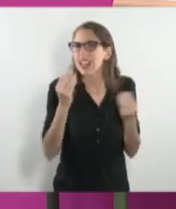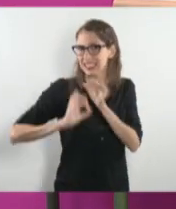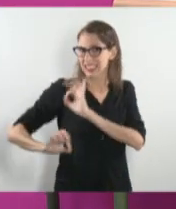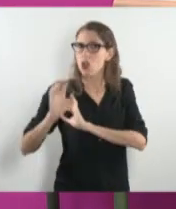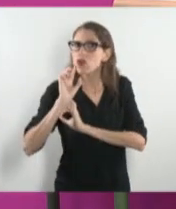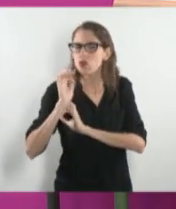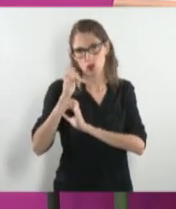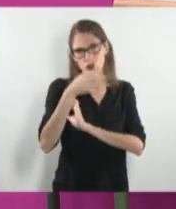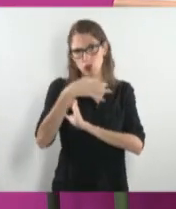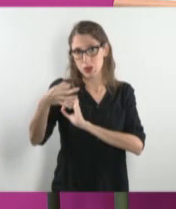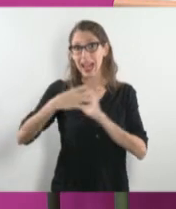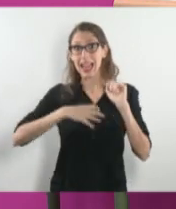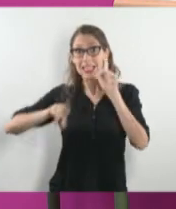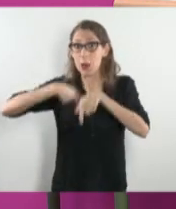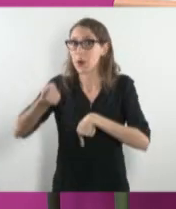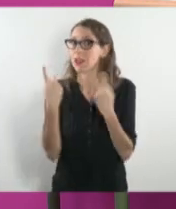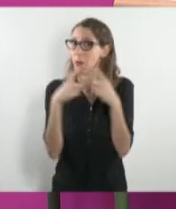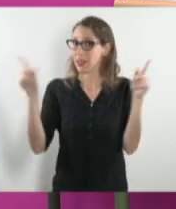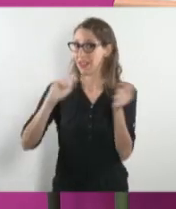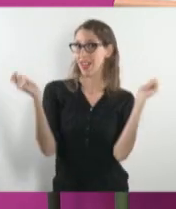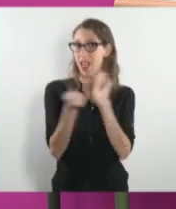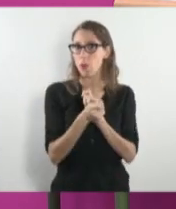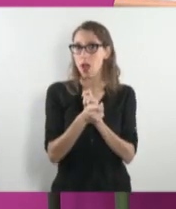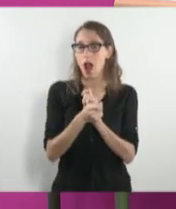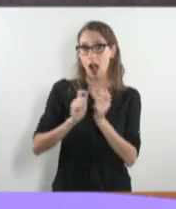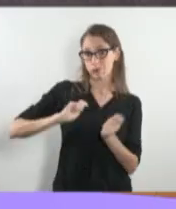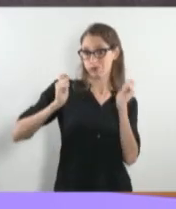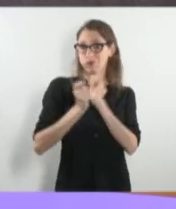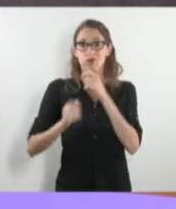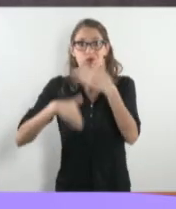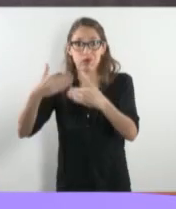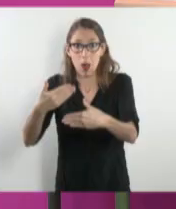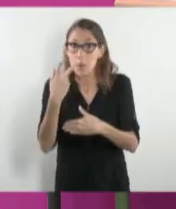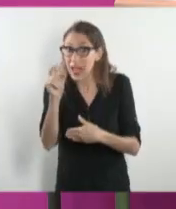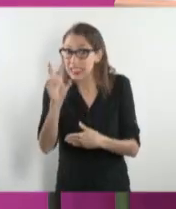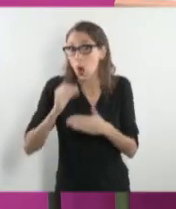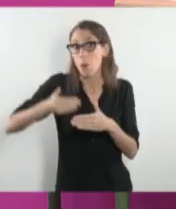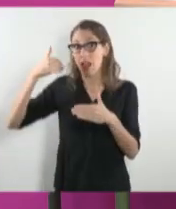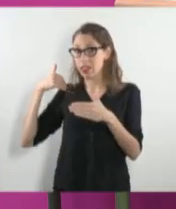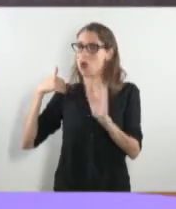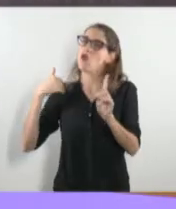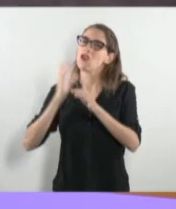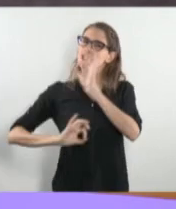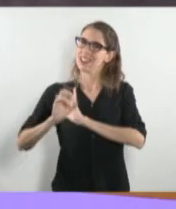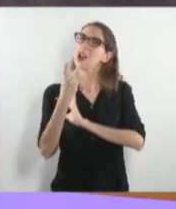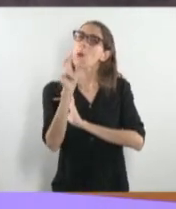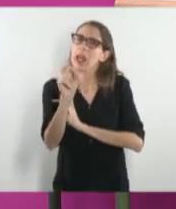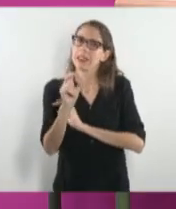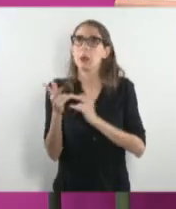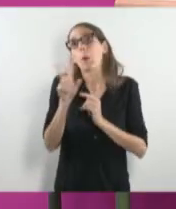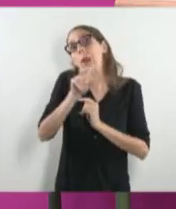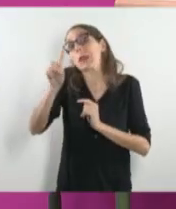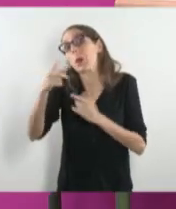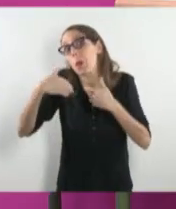La próxima clase no. ¿Sí? ¿A dónde vamos? ¿Al 20? Sí. O para, claro, no al hay 20. Otro. No, no, bueno. El 21 podría argentina.